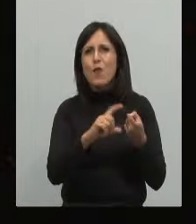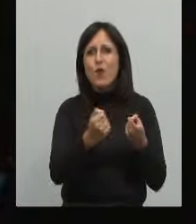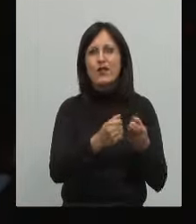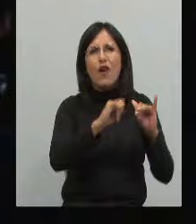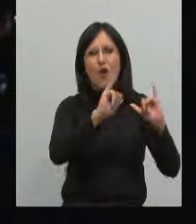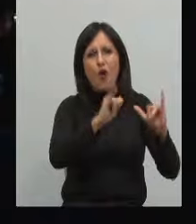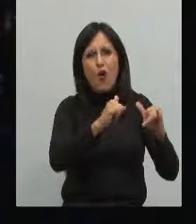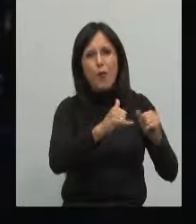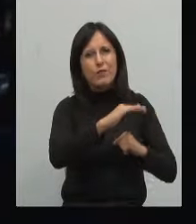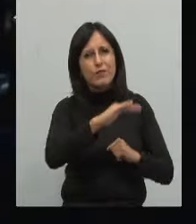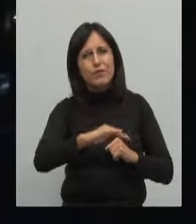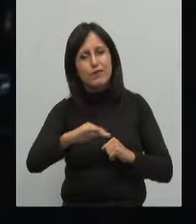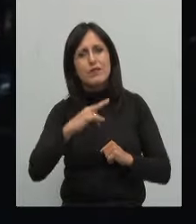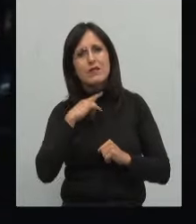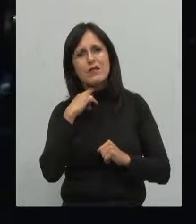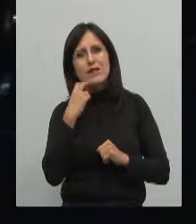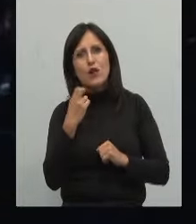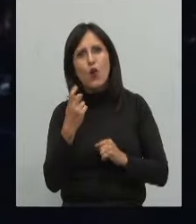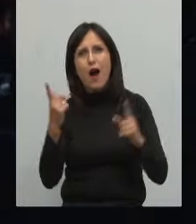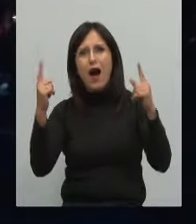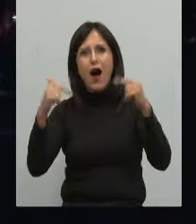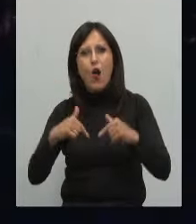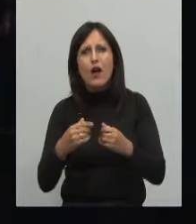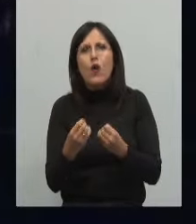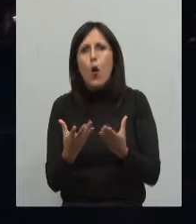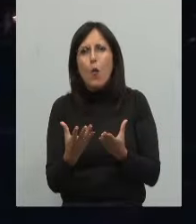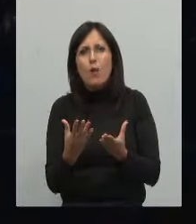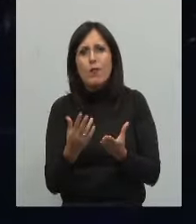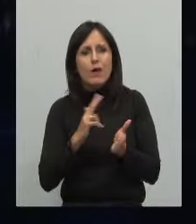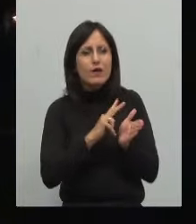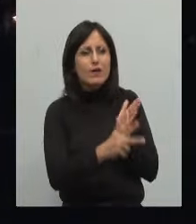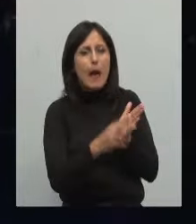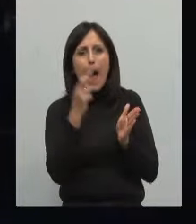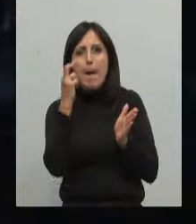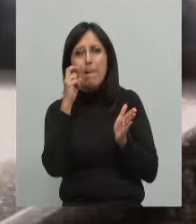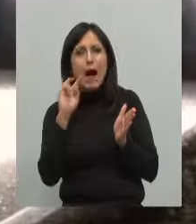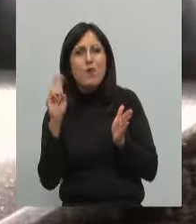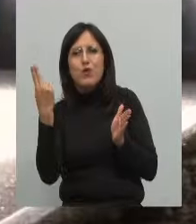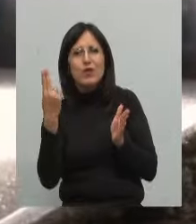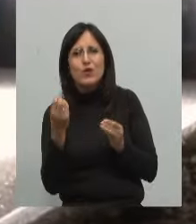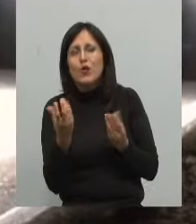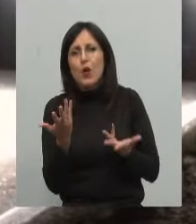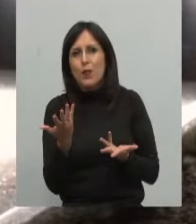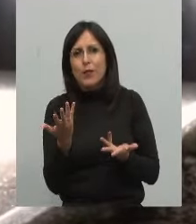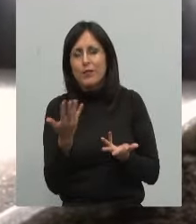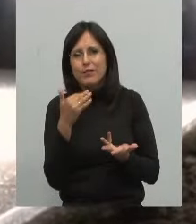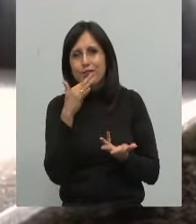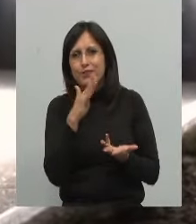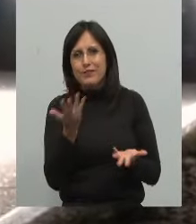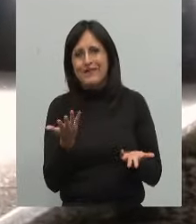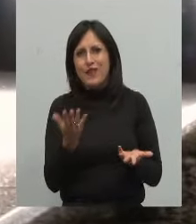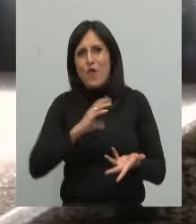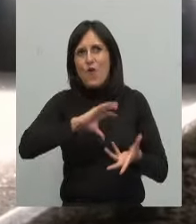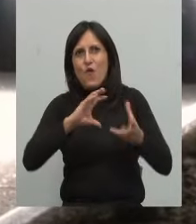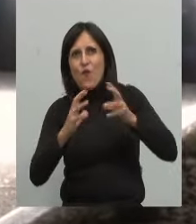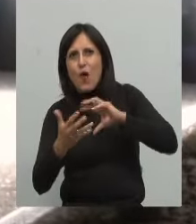los pequeños, que ahora, ¿cómo se le dice que ya su papá no está? Y en relación, Teresita, ¿a dónde apareció el auto en la madrugada